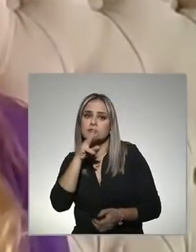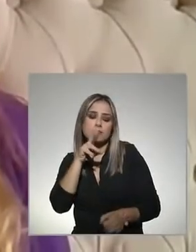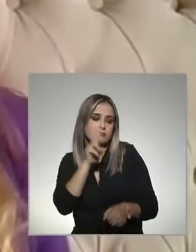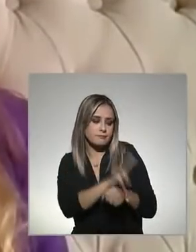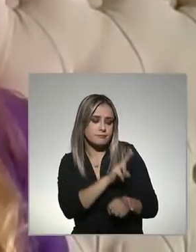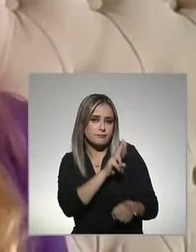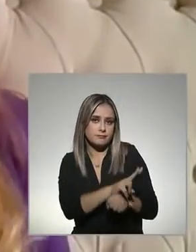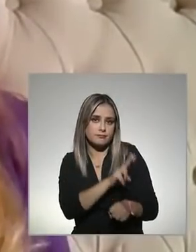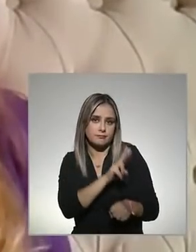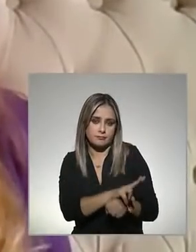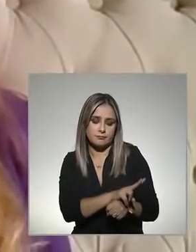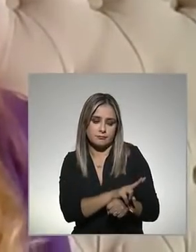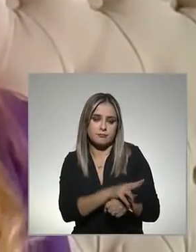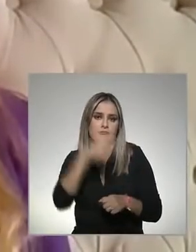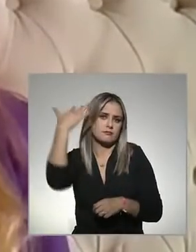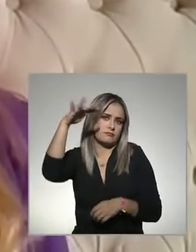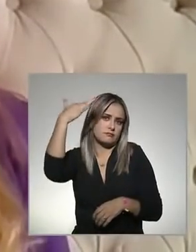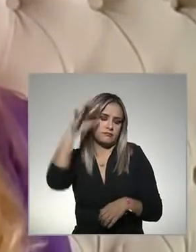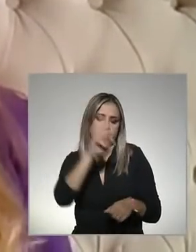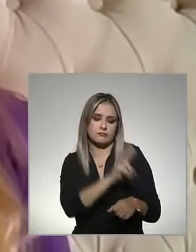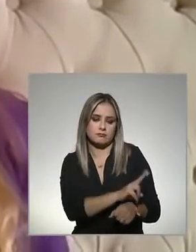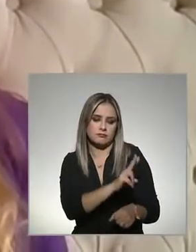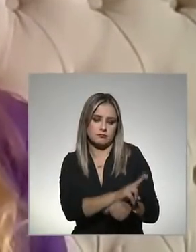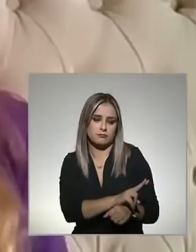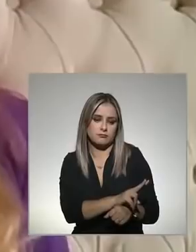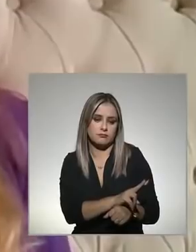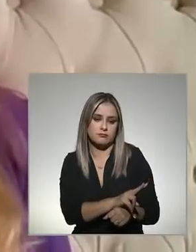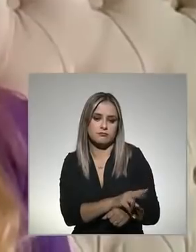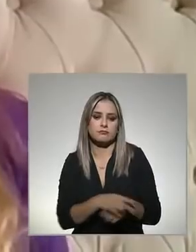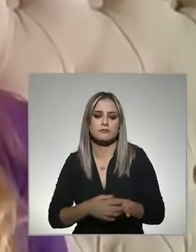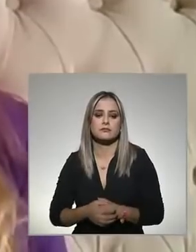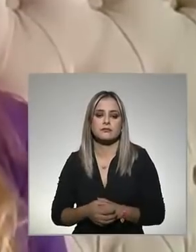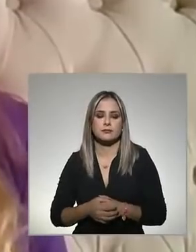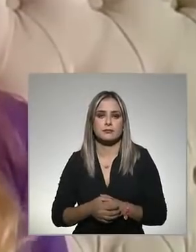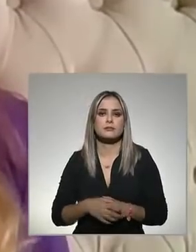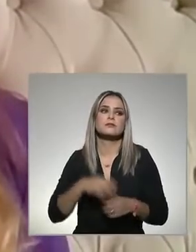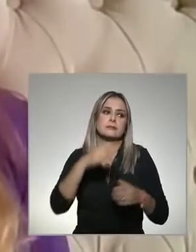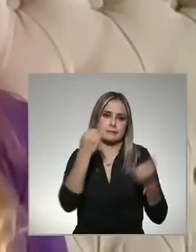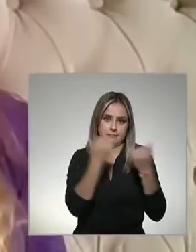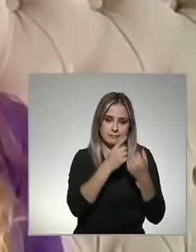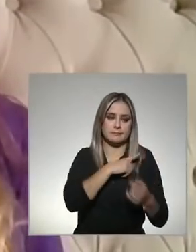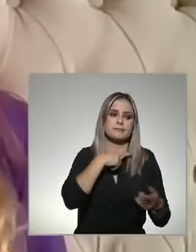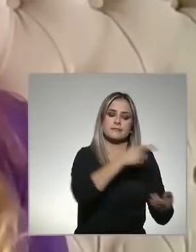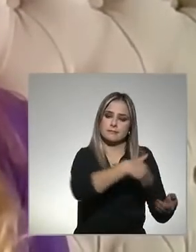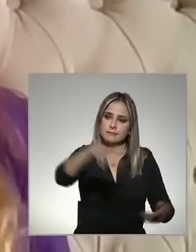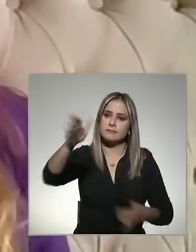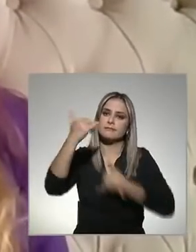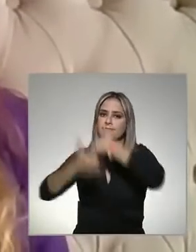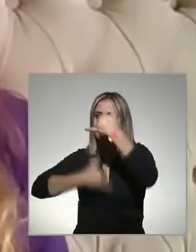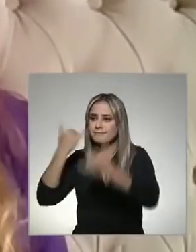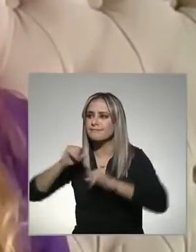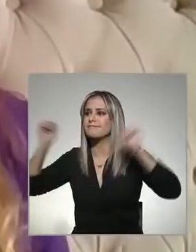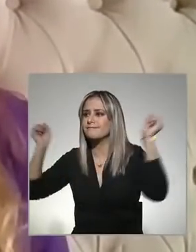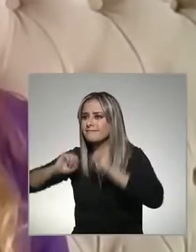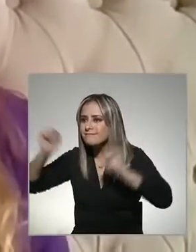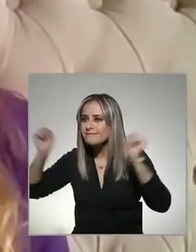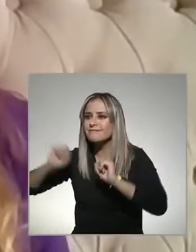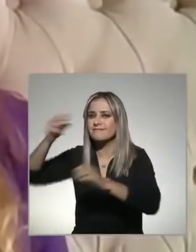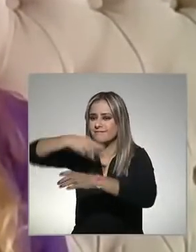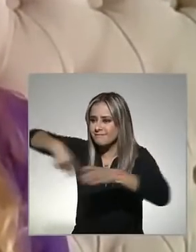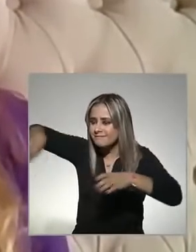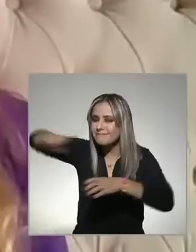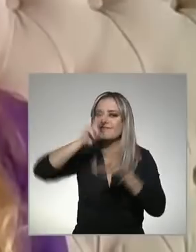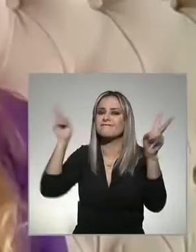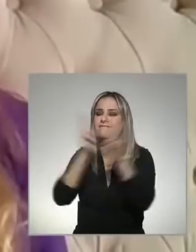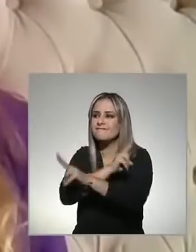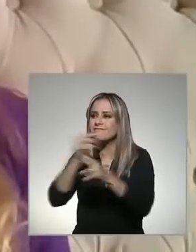adulto. Que haya también actividades de esparcimiento al aire libre, que hagan ejercicio, que se canten, porque es muy